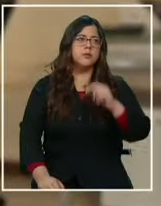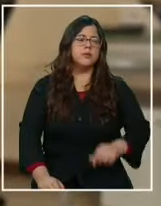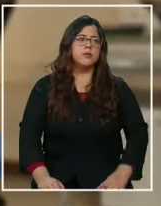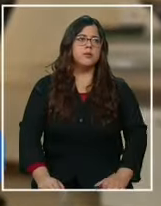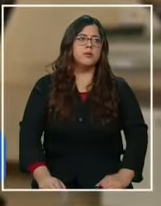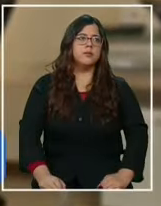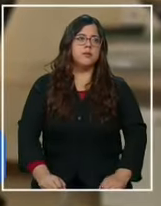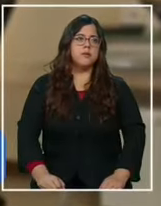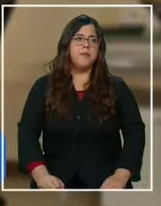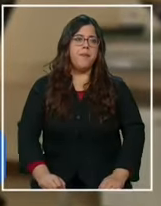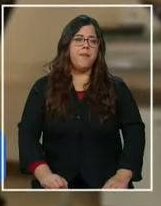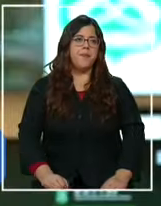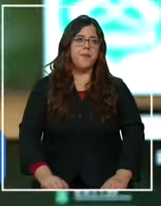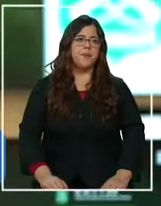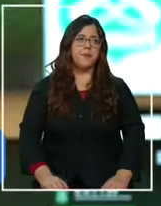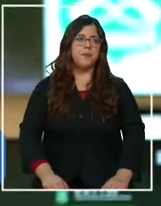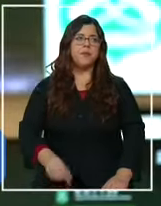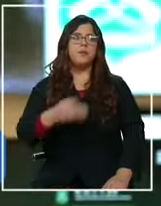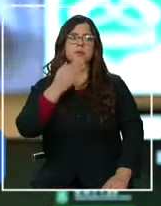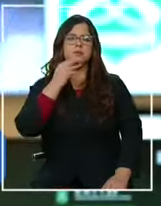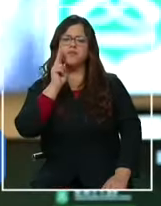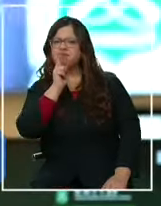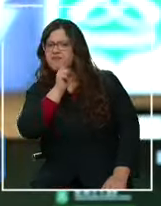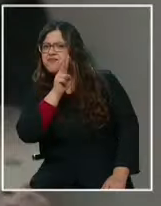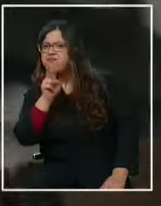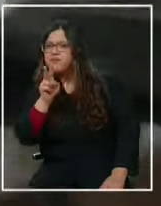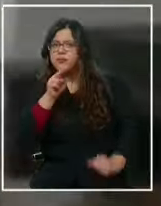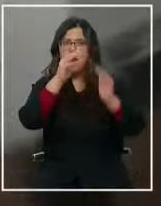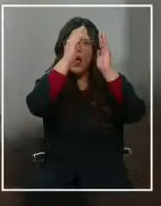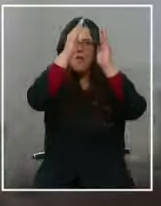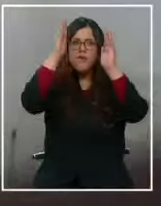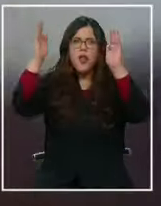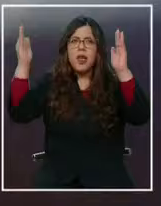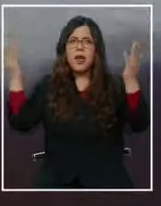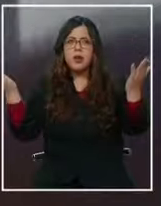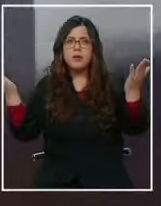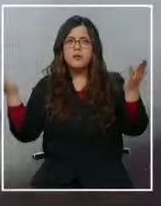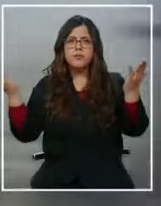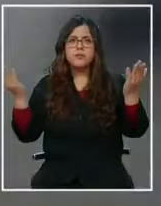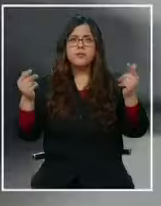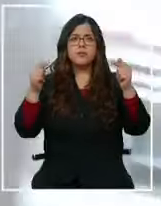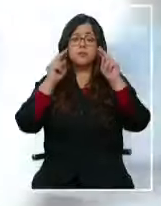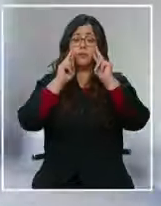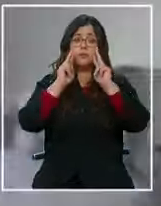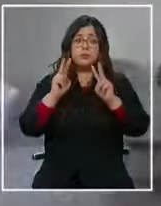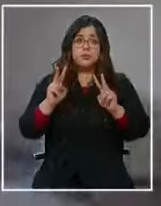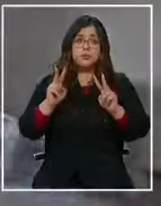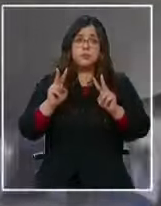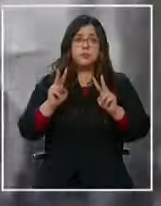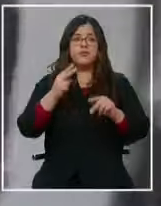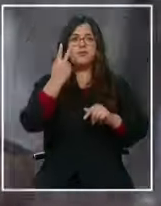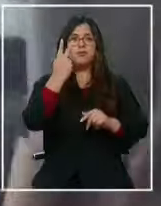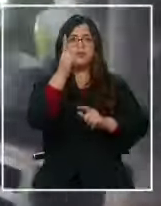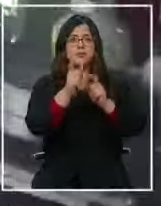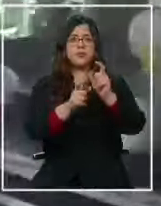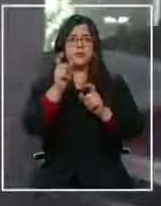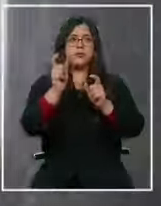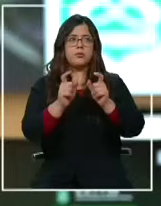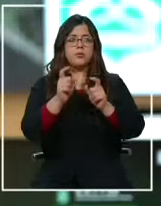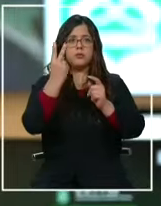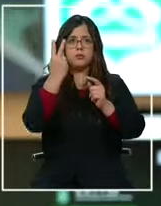Se proceda a verificar qué había en el interior de esta bodega. Lo que llamó profundamente la atención, primero que todo, habían dos personas,